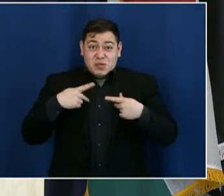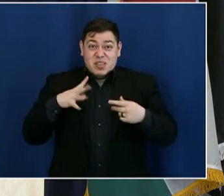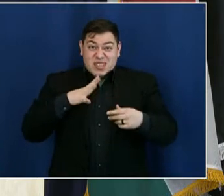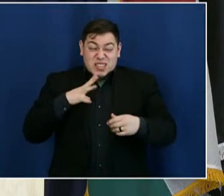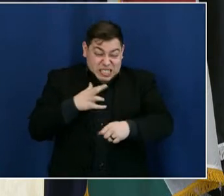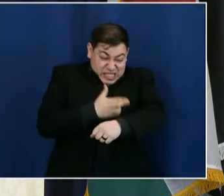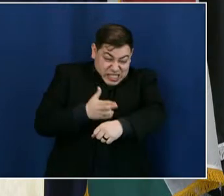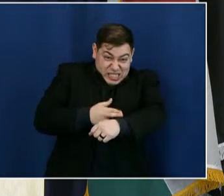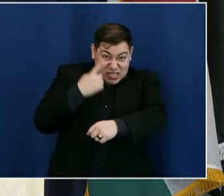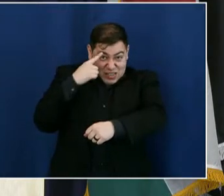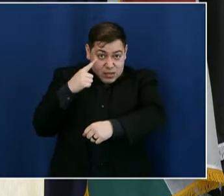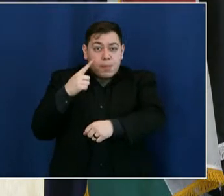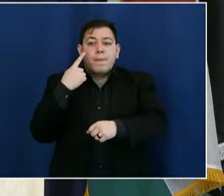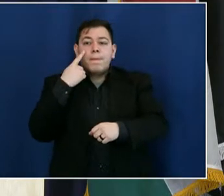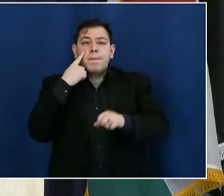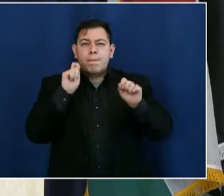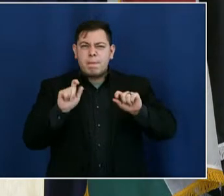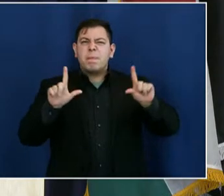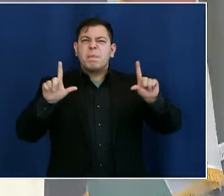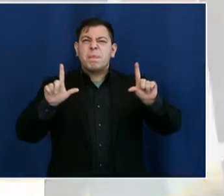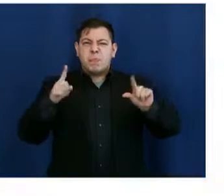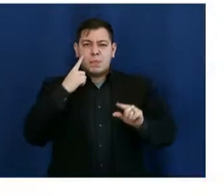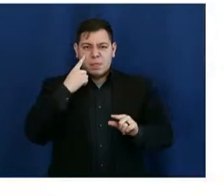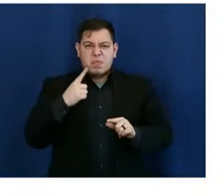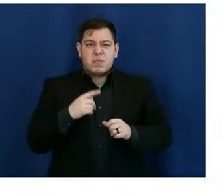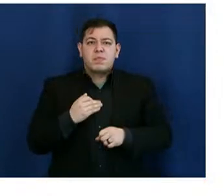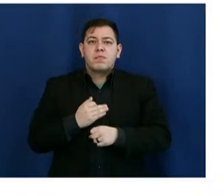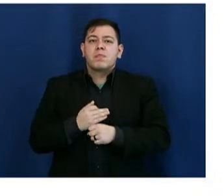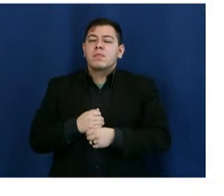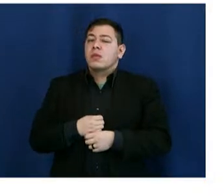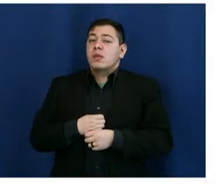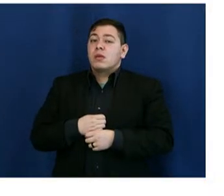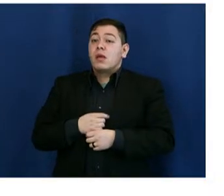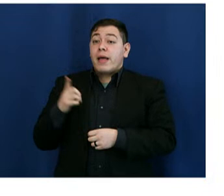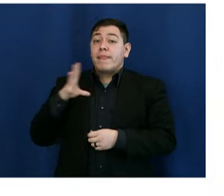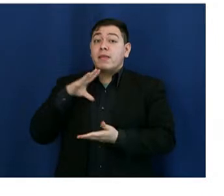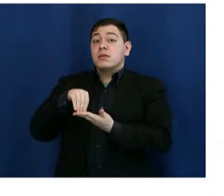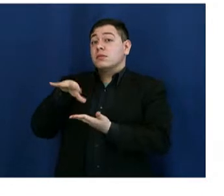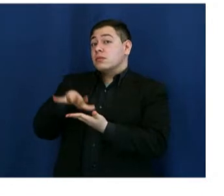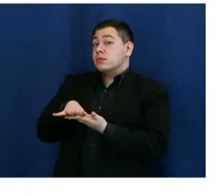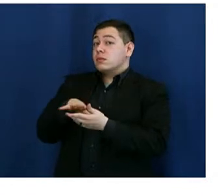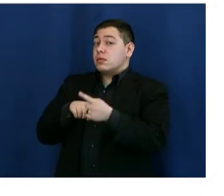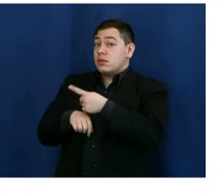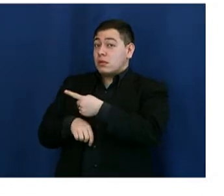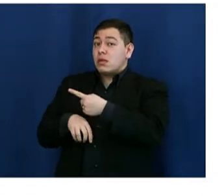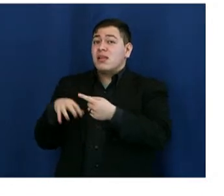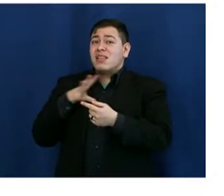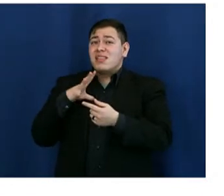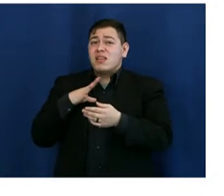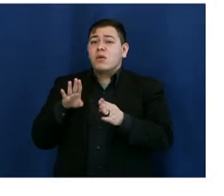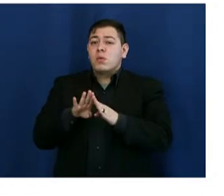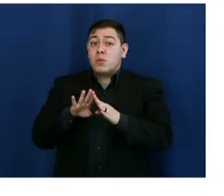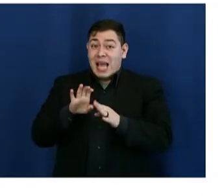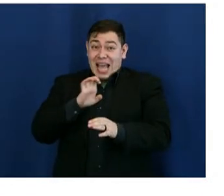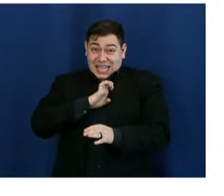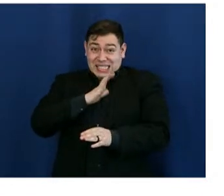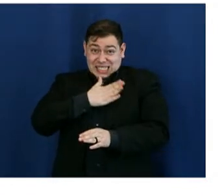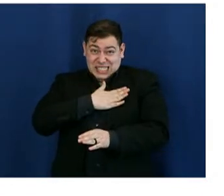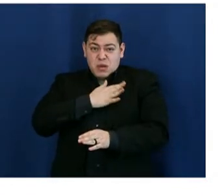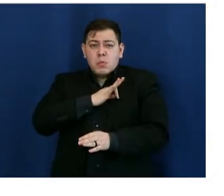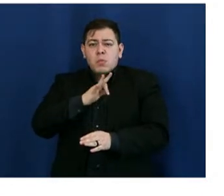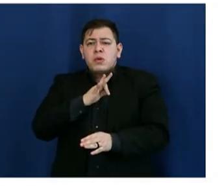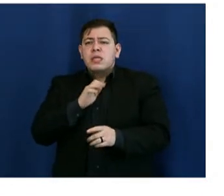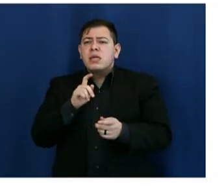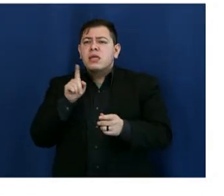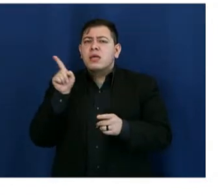lista. Next slide. Go back to the slide. Thank you. El proceso de citas. Con los comentarios, and it's in Spanish too, so I think we can